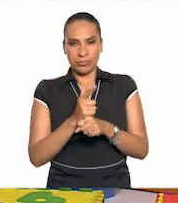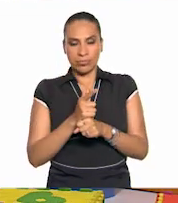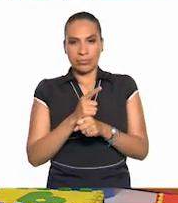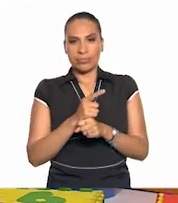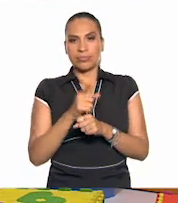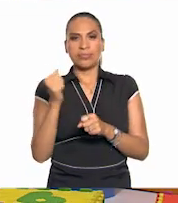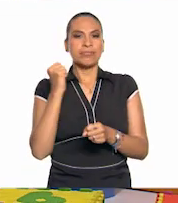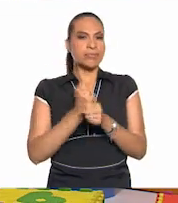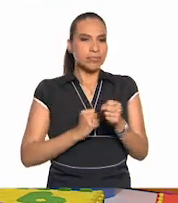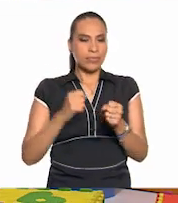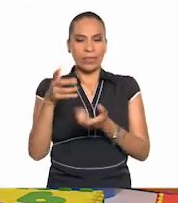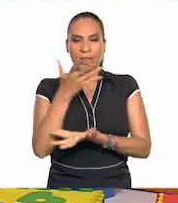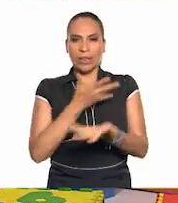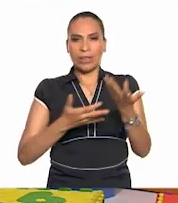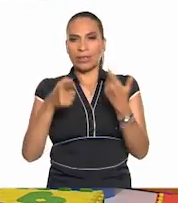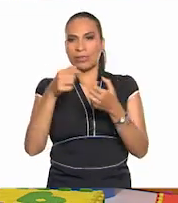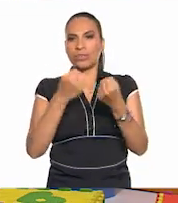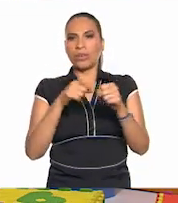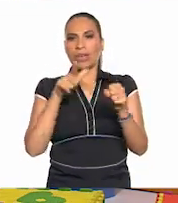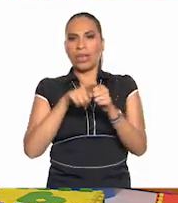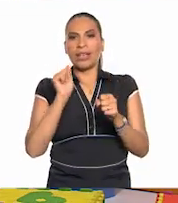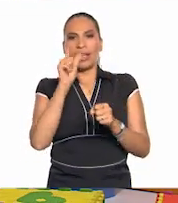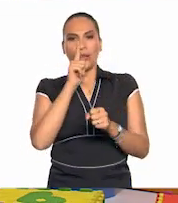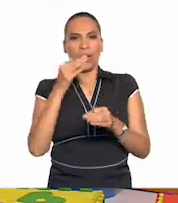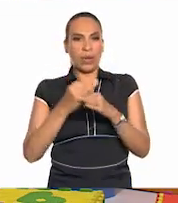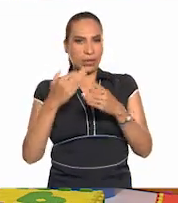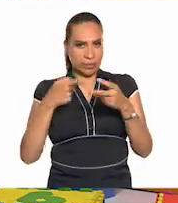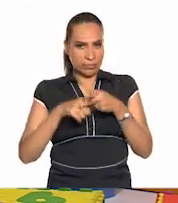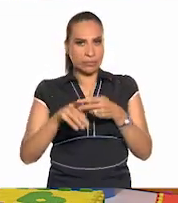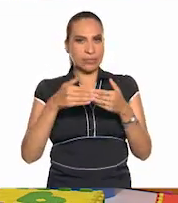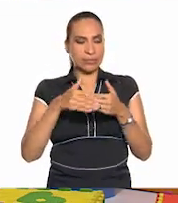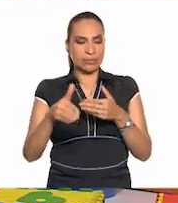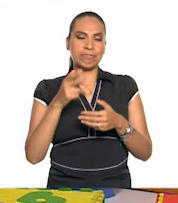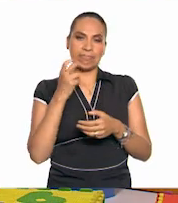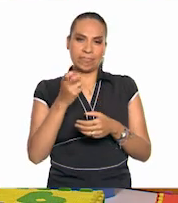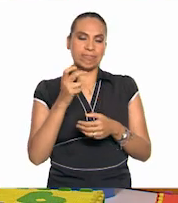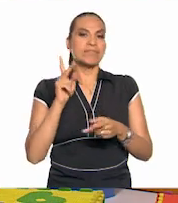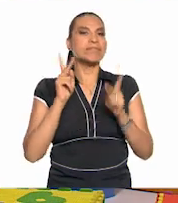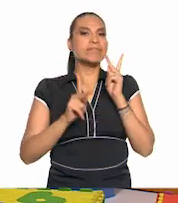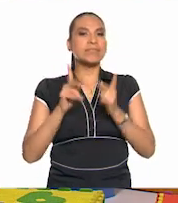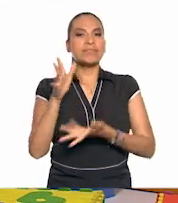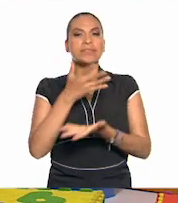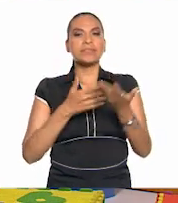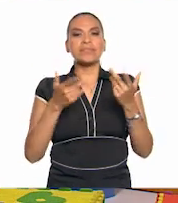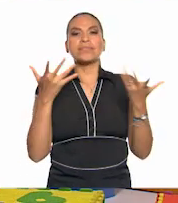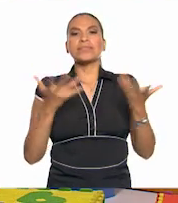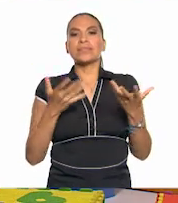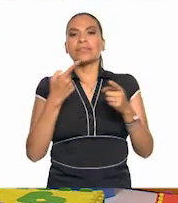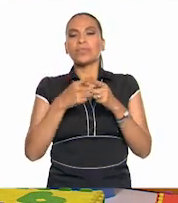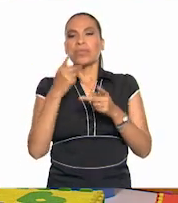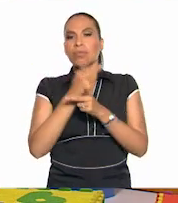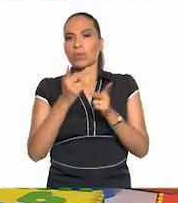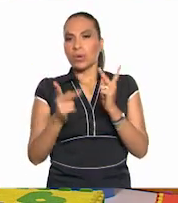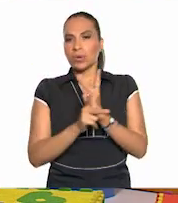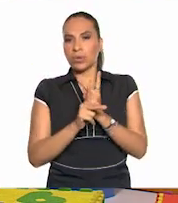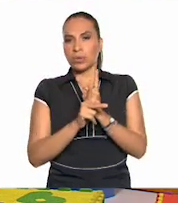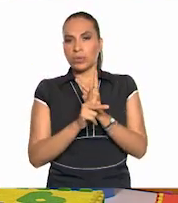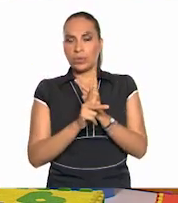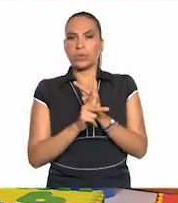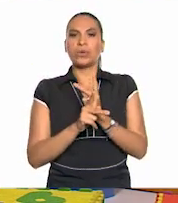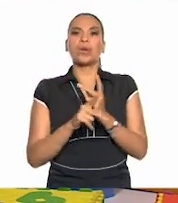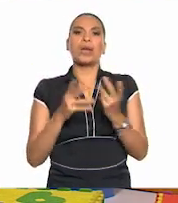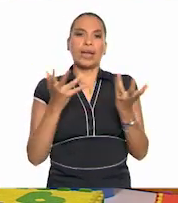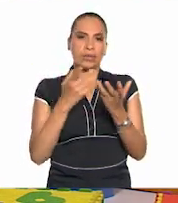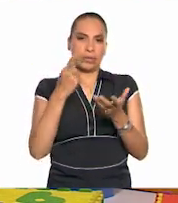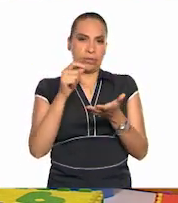la práctica social del lenguaje en la que nos estamos aventurando, pues es hablar de la elaboración de un producto y